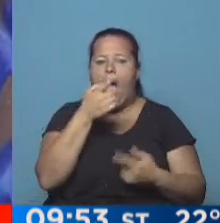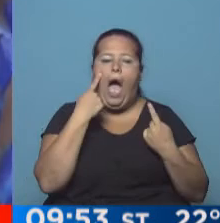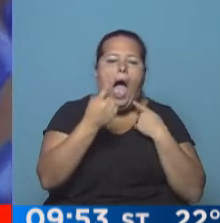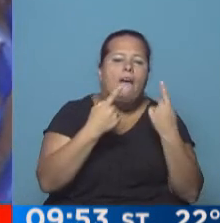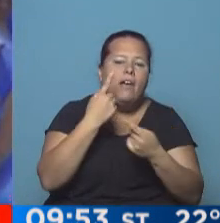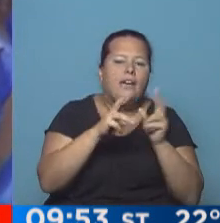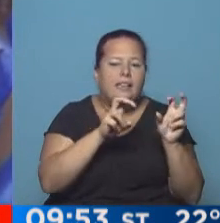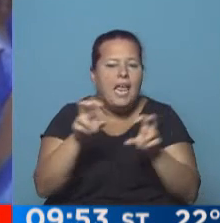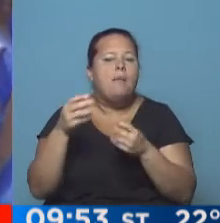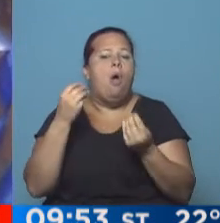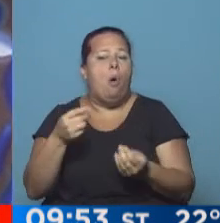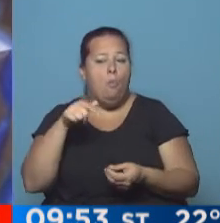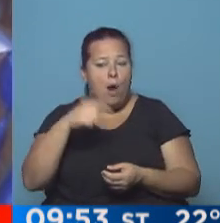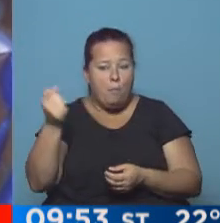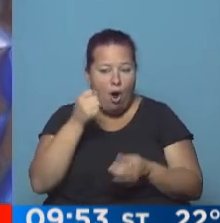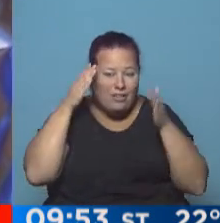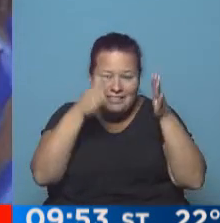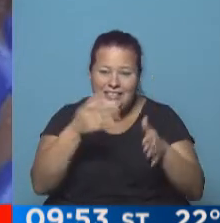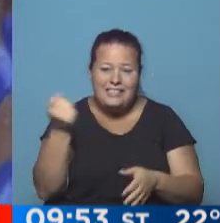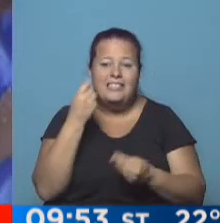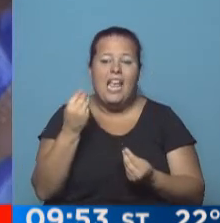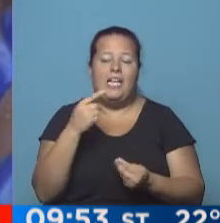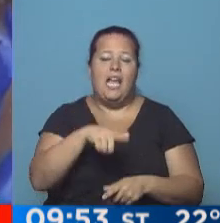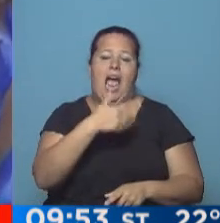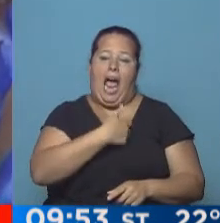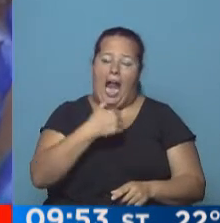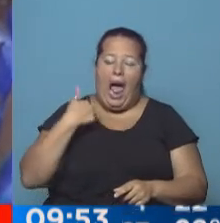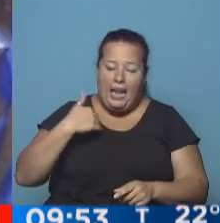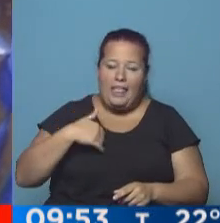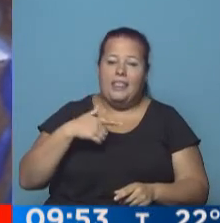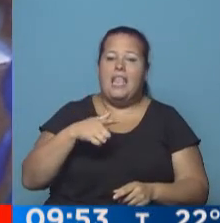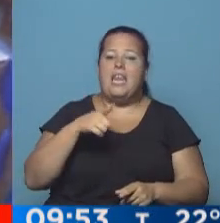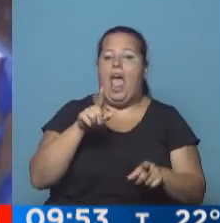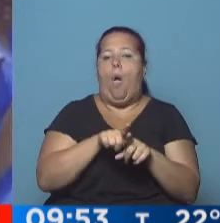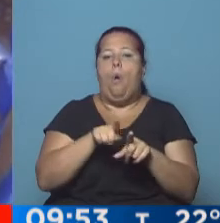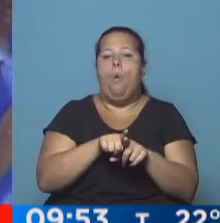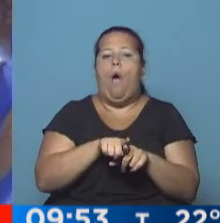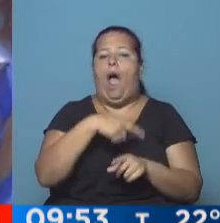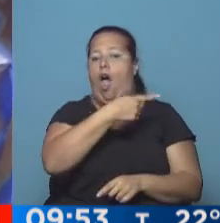siguiendo este tema porque lo importante y el objetivo es que la Argentina, así como